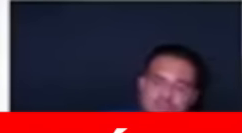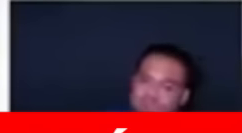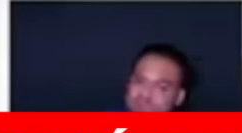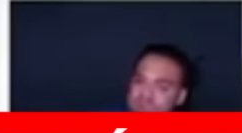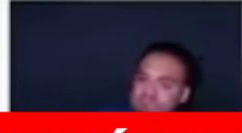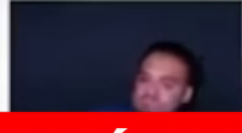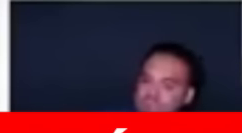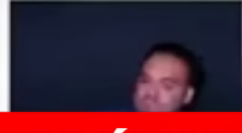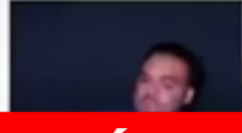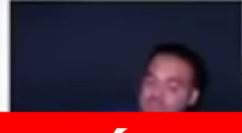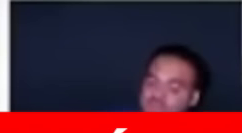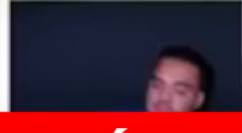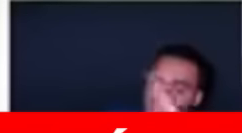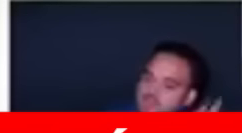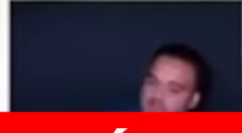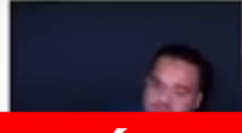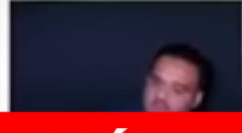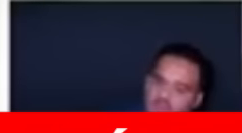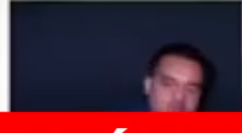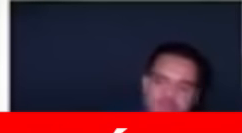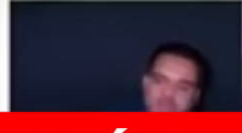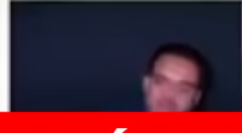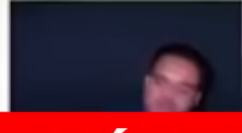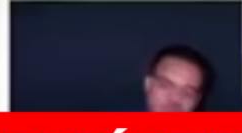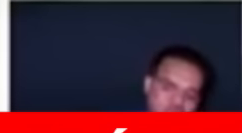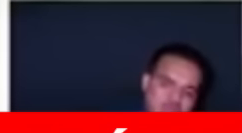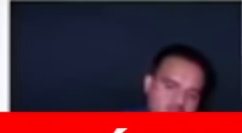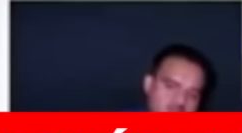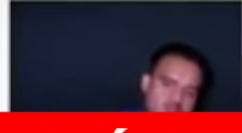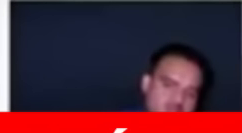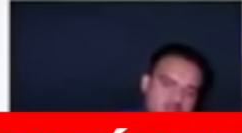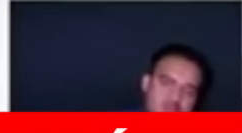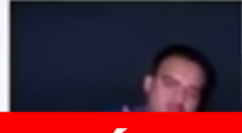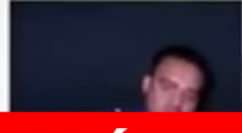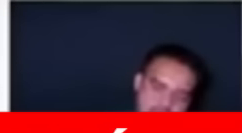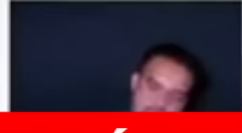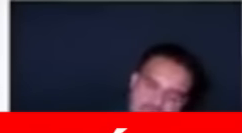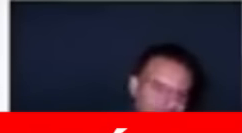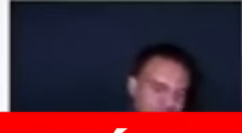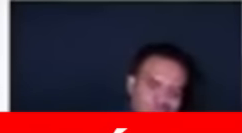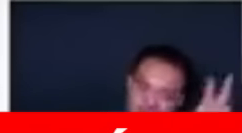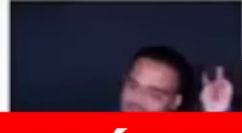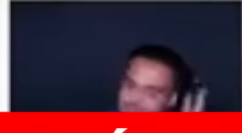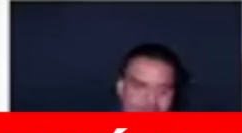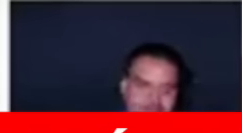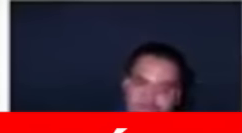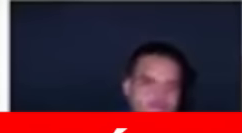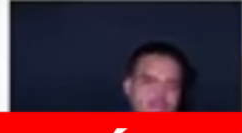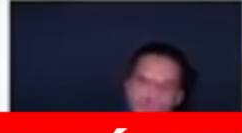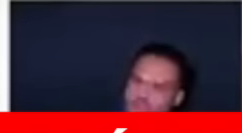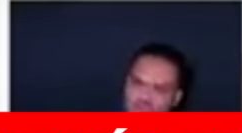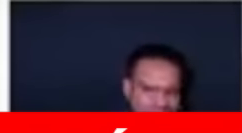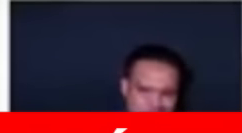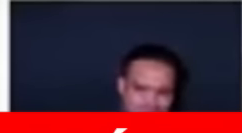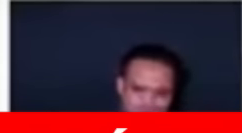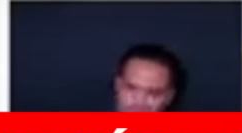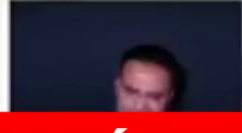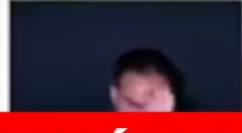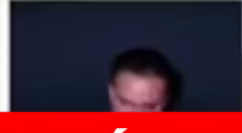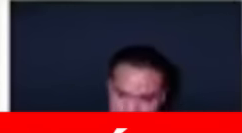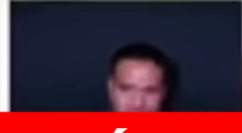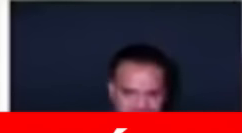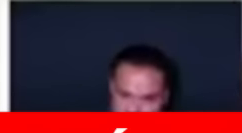sus asesinos y los secuestradores de sus hijas. No se vale, no lo acepto, que no lo acepte